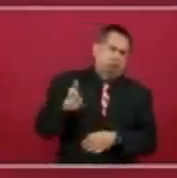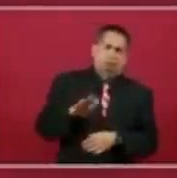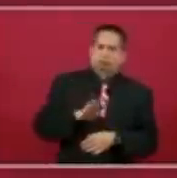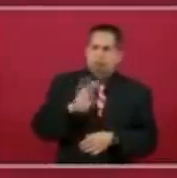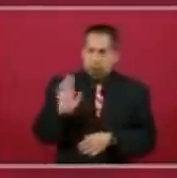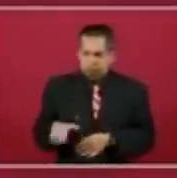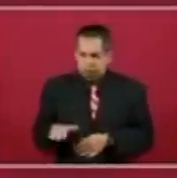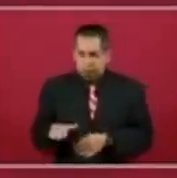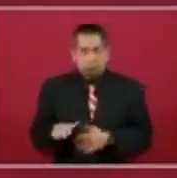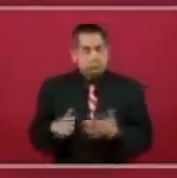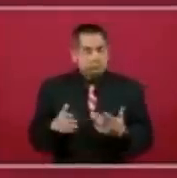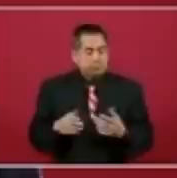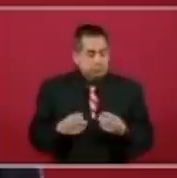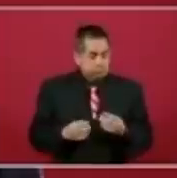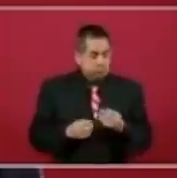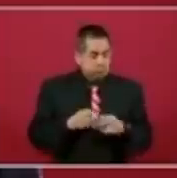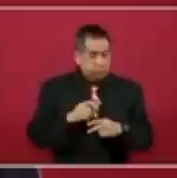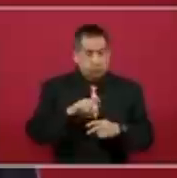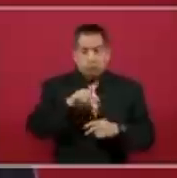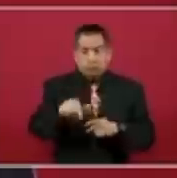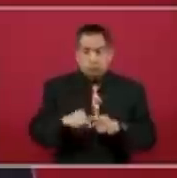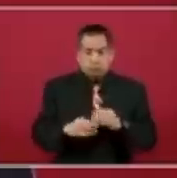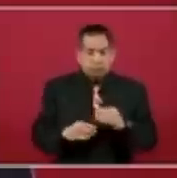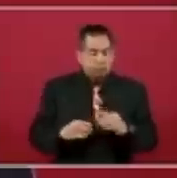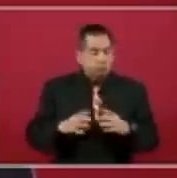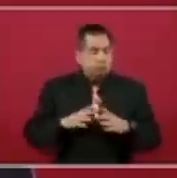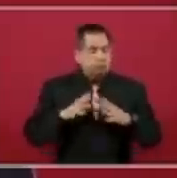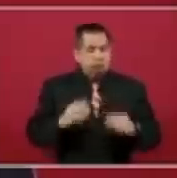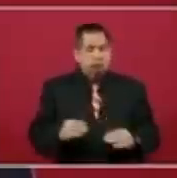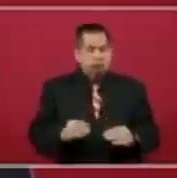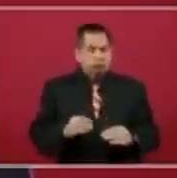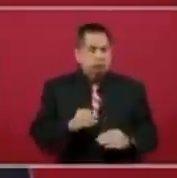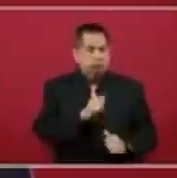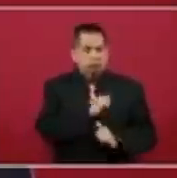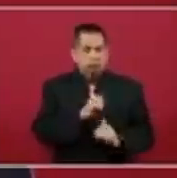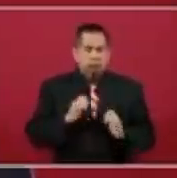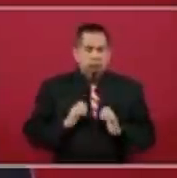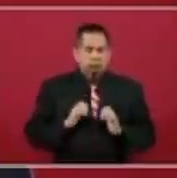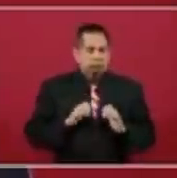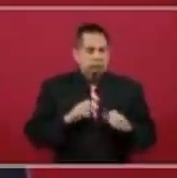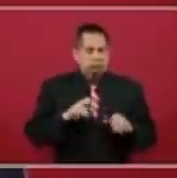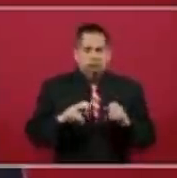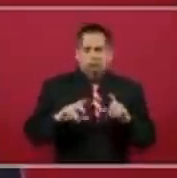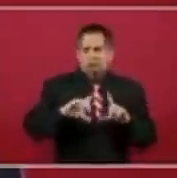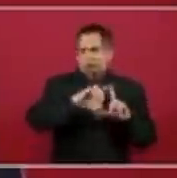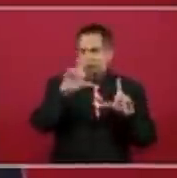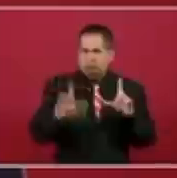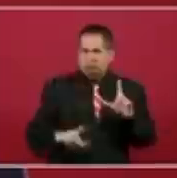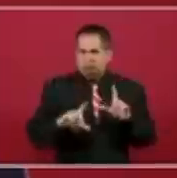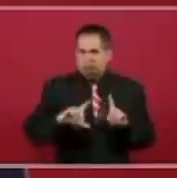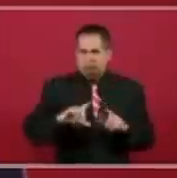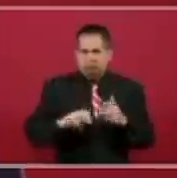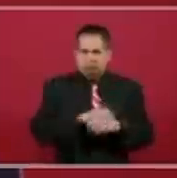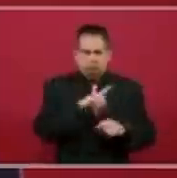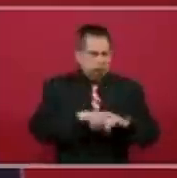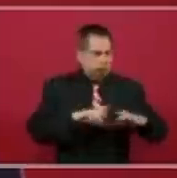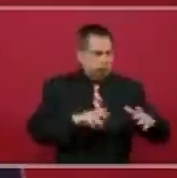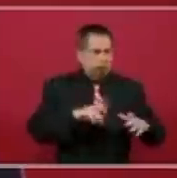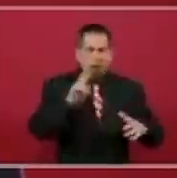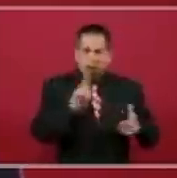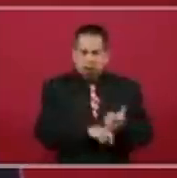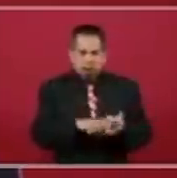surge el Ejército Nacional. Es un ejército que surge del pueblo, es un